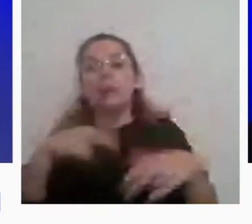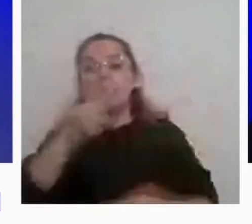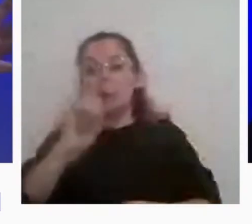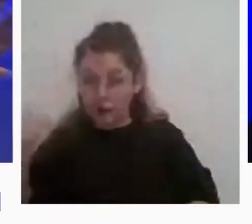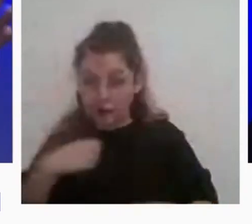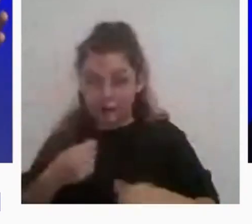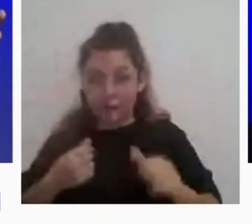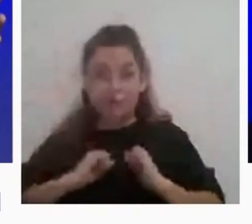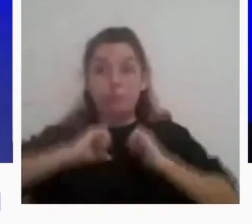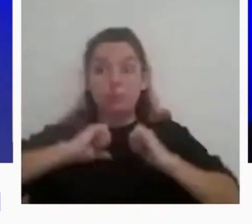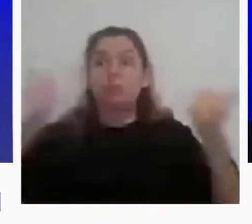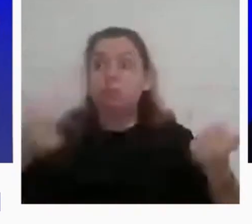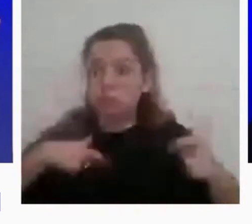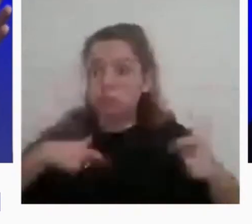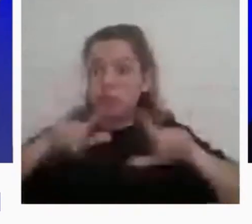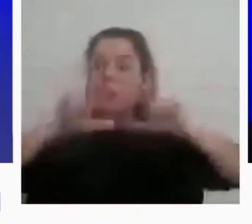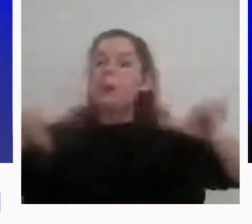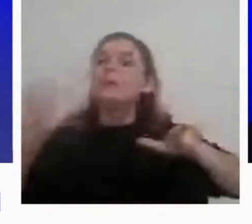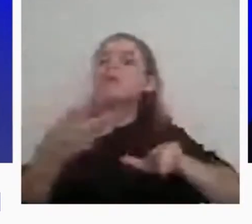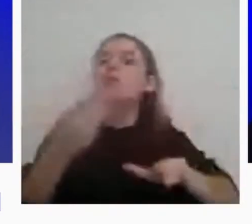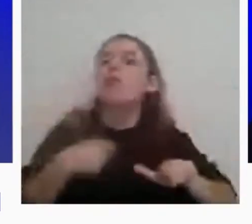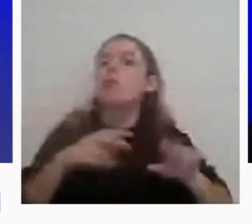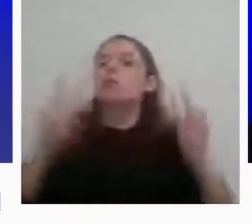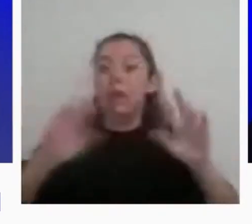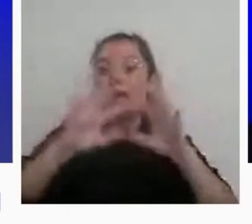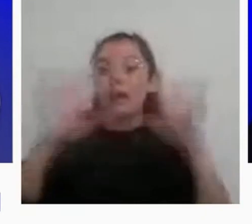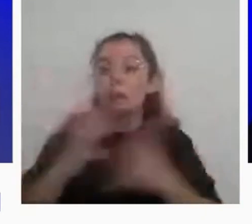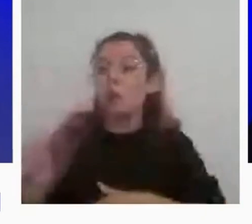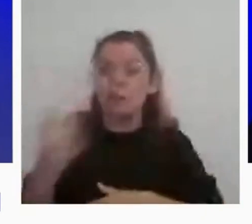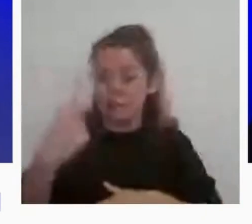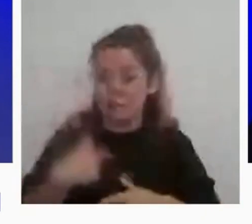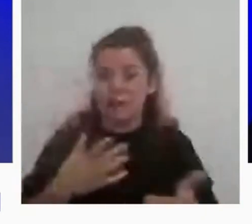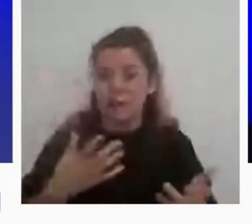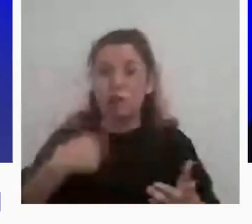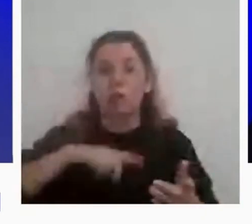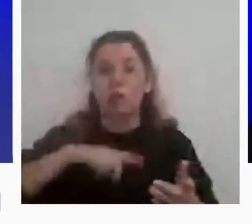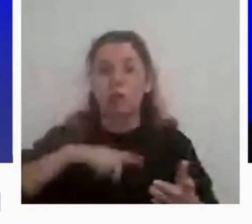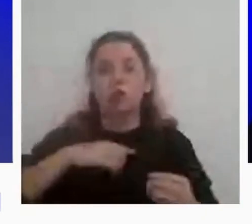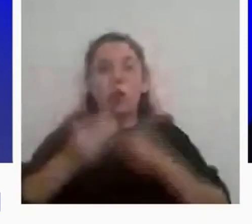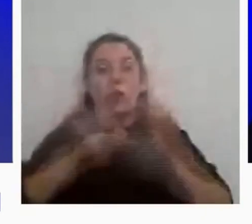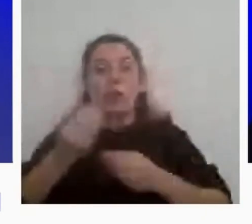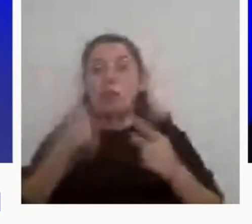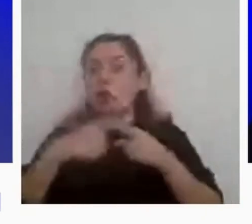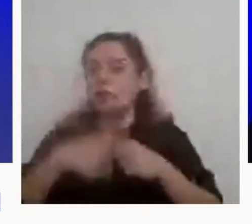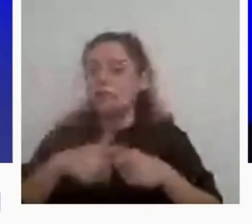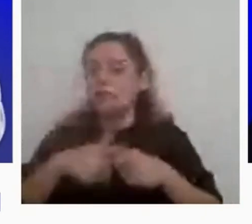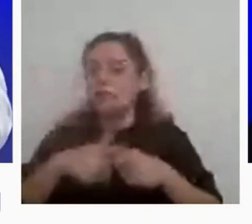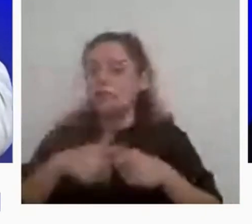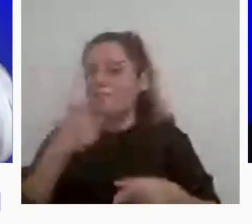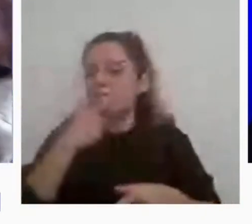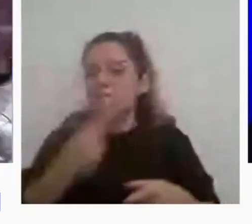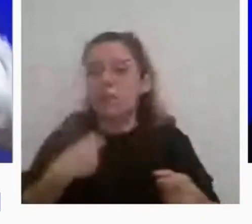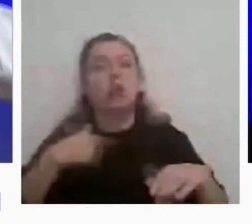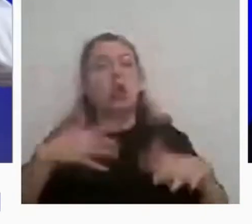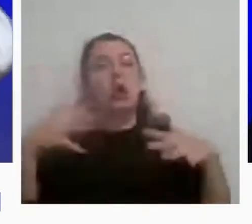que simplemente hicimos una cosa tan sencilla pero fue tan eficaz y es, vale, el viajero que está en México, que lo veíamos en las redes sociales, el viajero que está